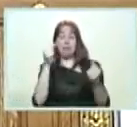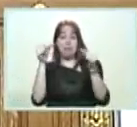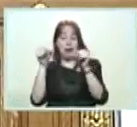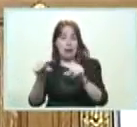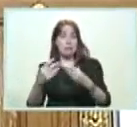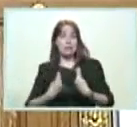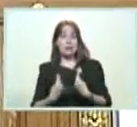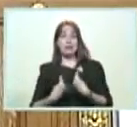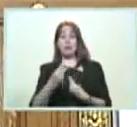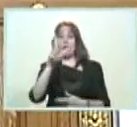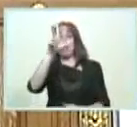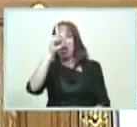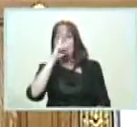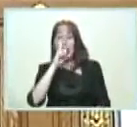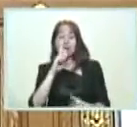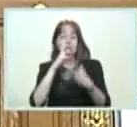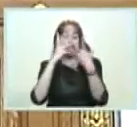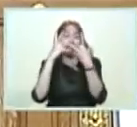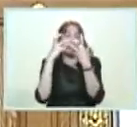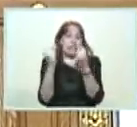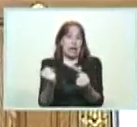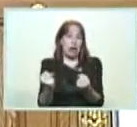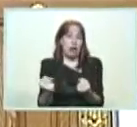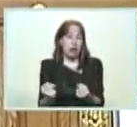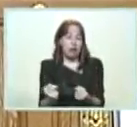Vivimos 3 años de sequía brutal.